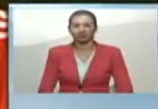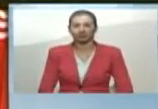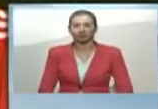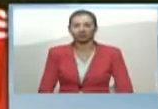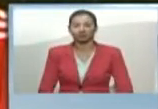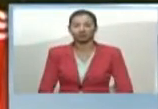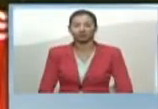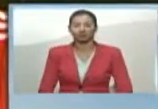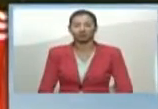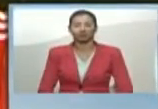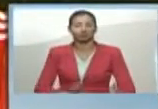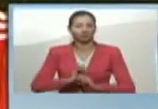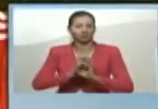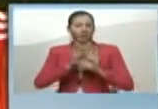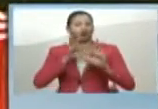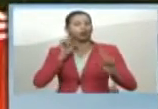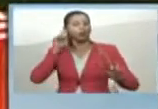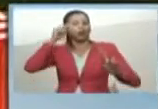muy objetiva,